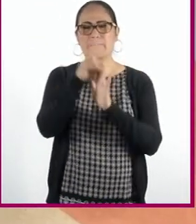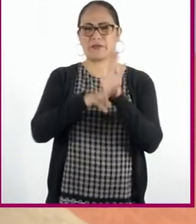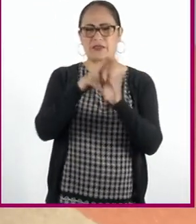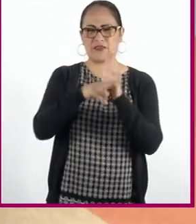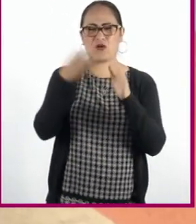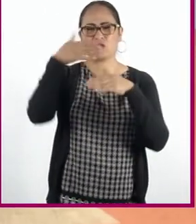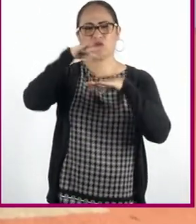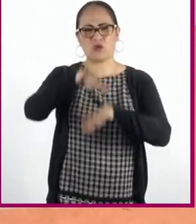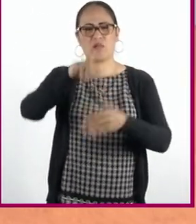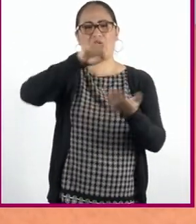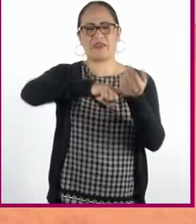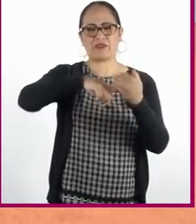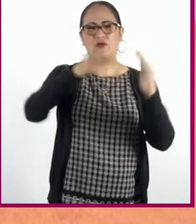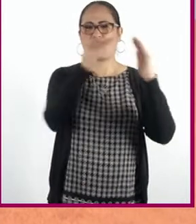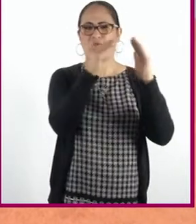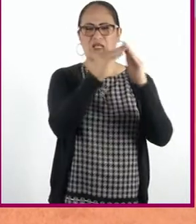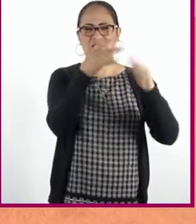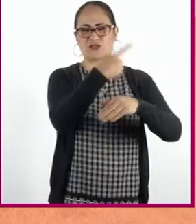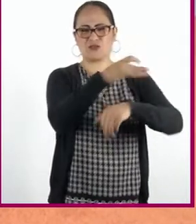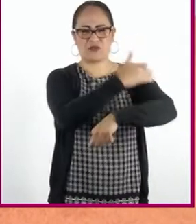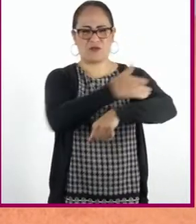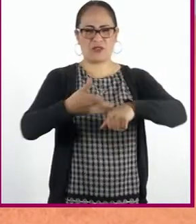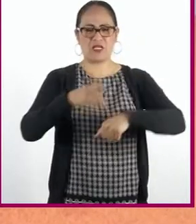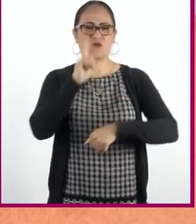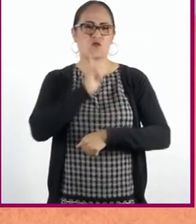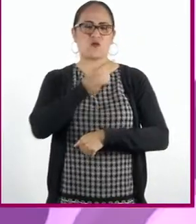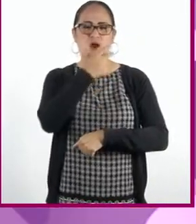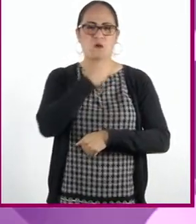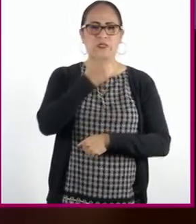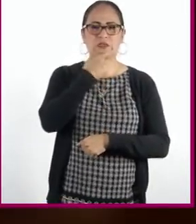que sufren niñas, niños y jóvenes.